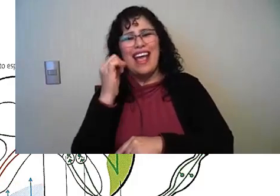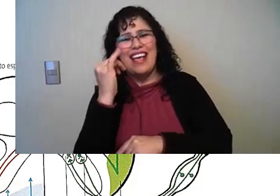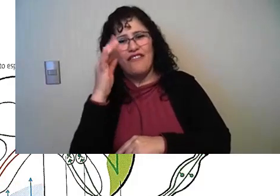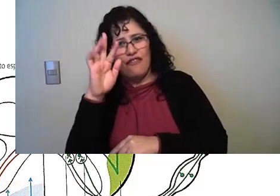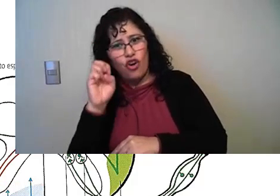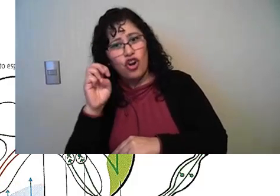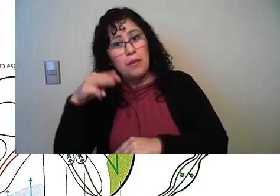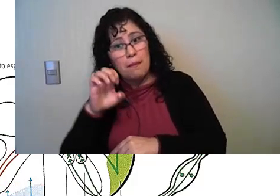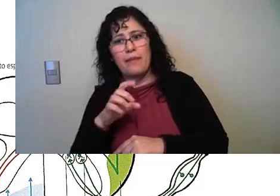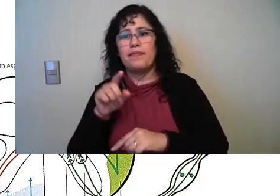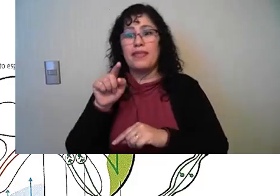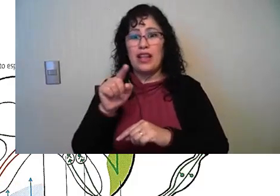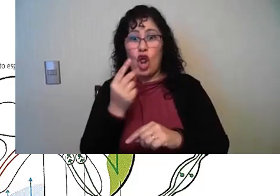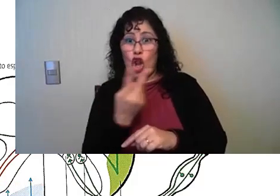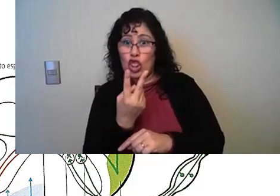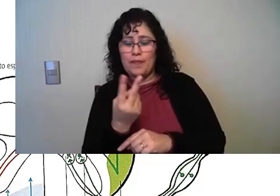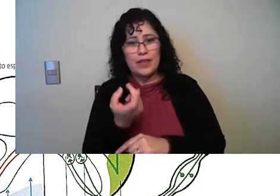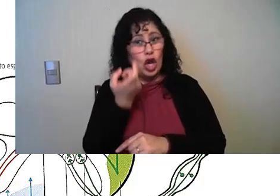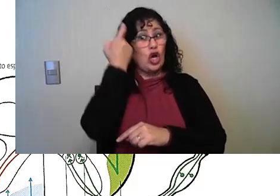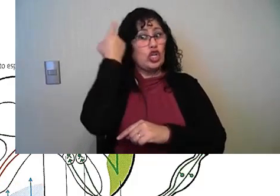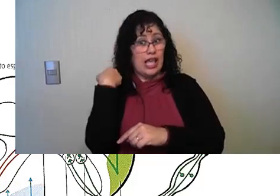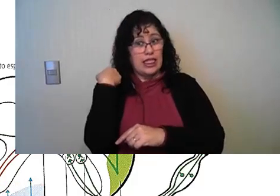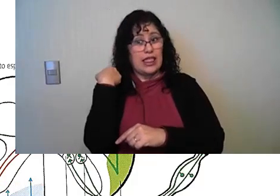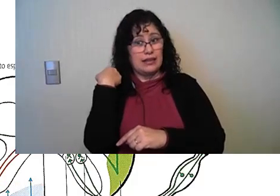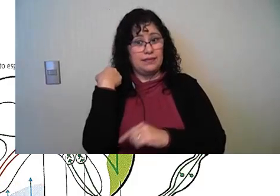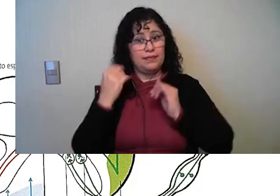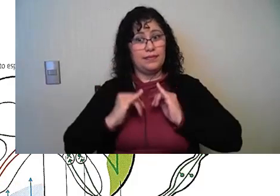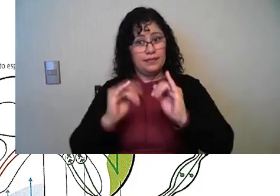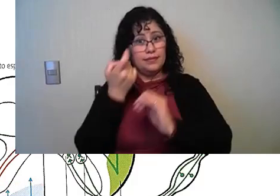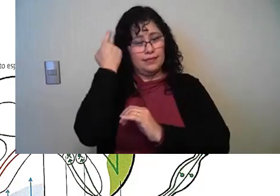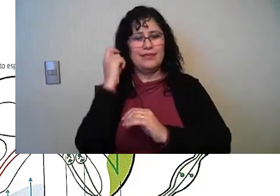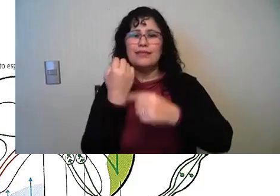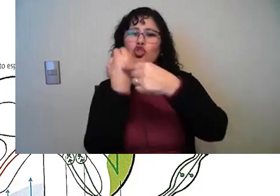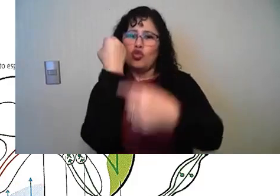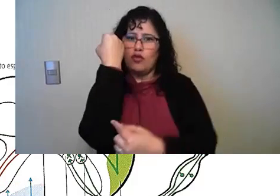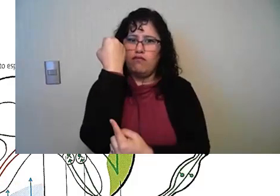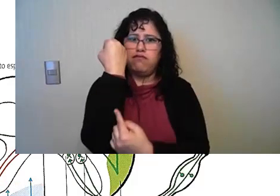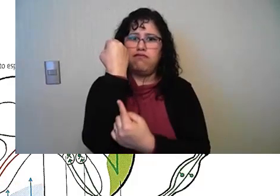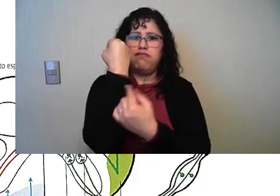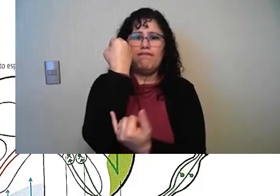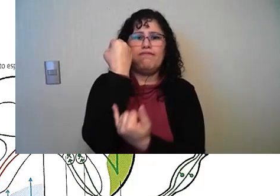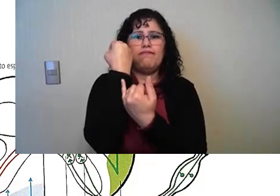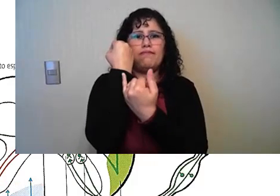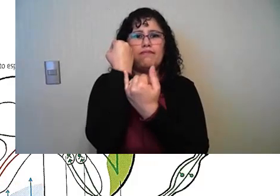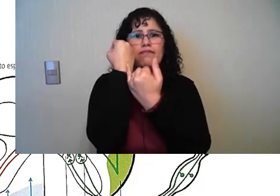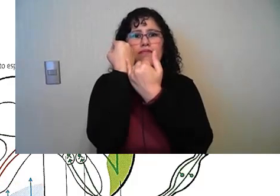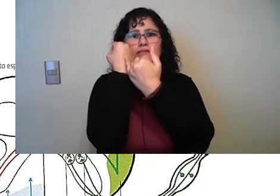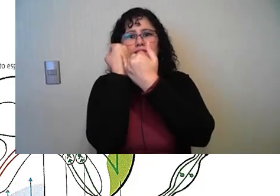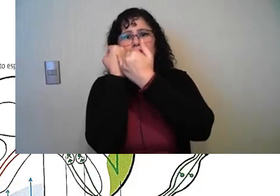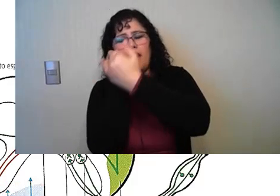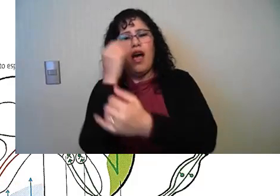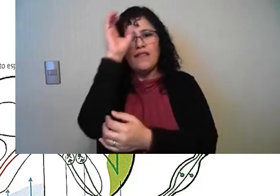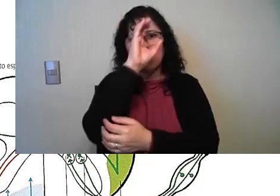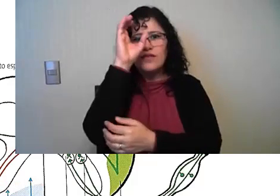conscientes que pasan a través del tronco encefálico, ¿cierto? En busca de la